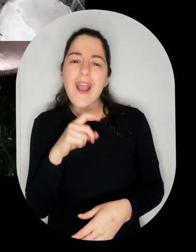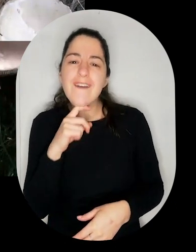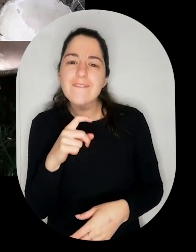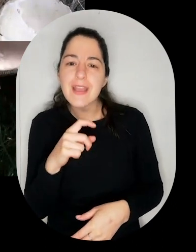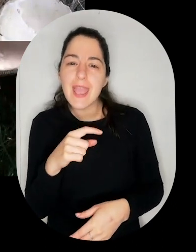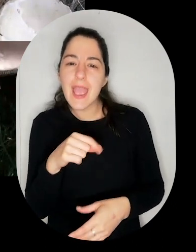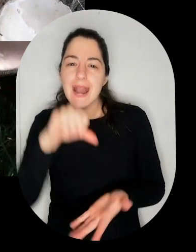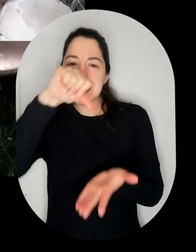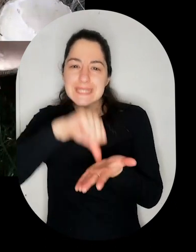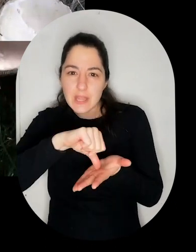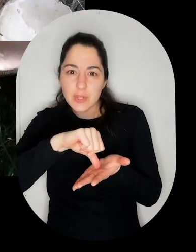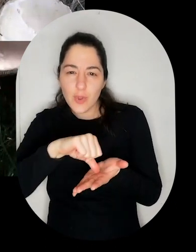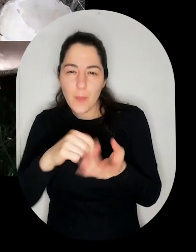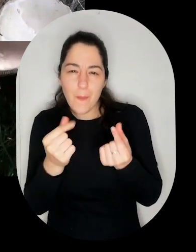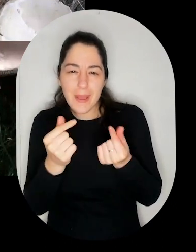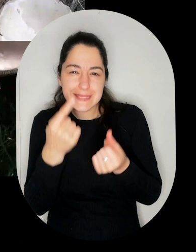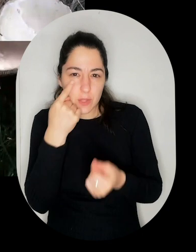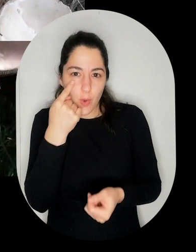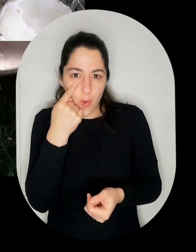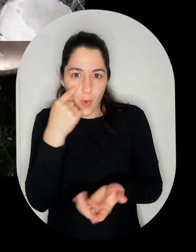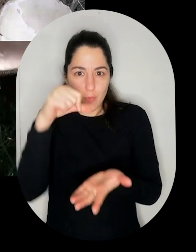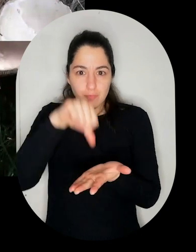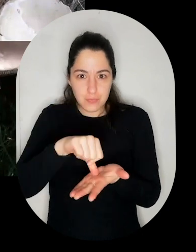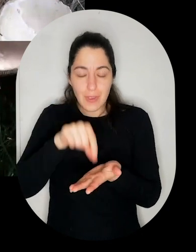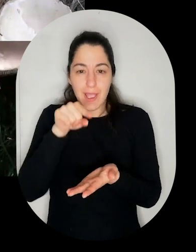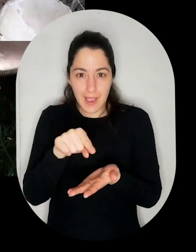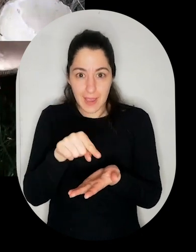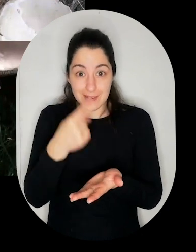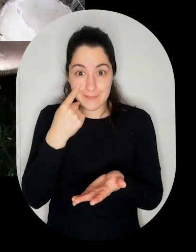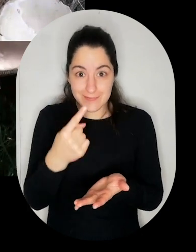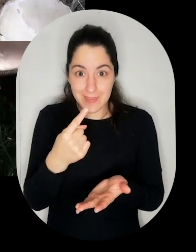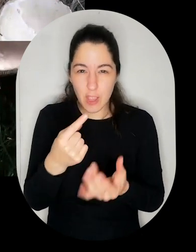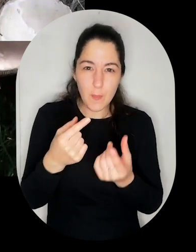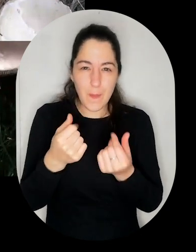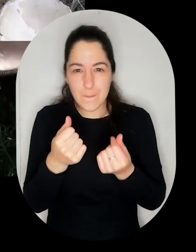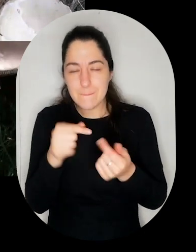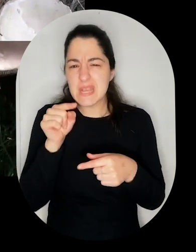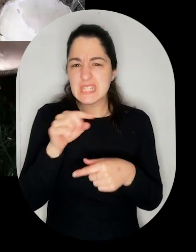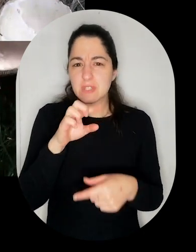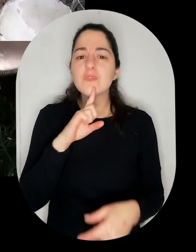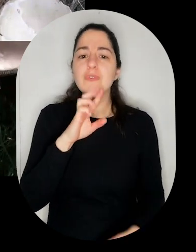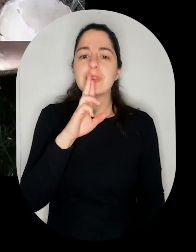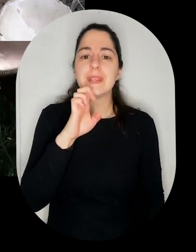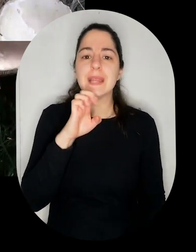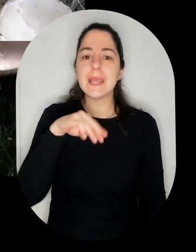como café en el centro, como una pupila, y que al corte tiene un olor bien fuerte, fenólico, recuerda un poco como a la trementina o al óleo,